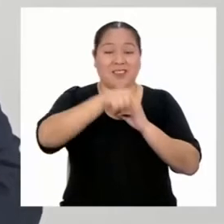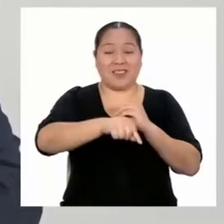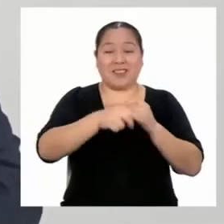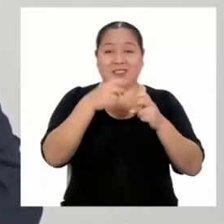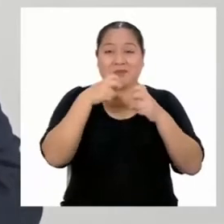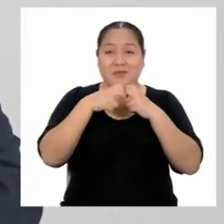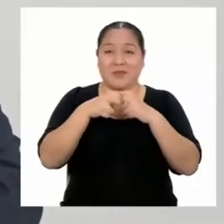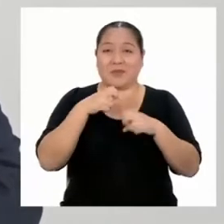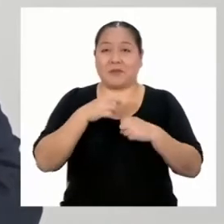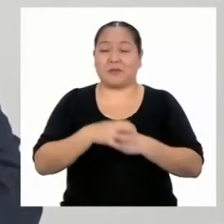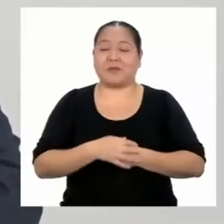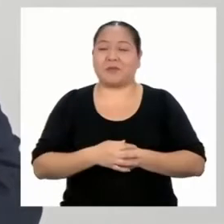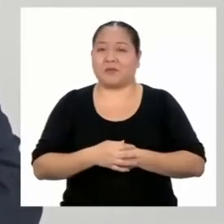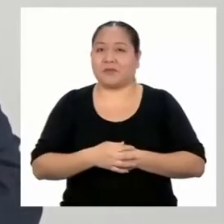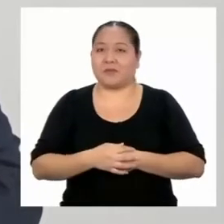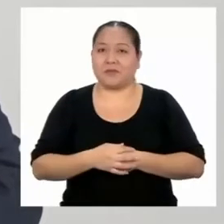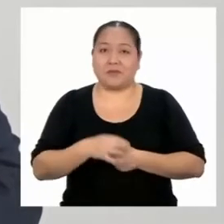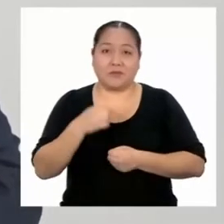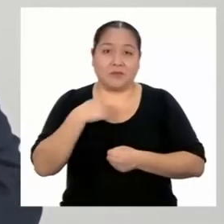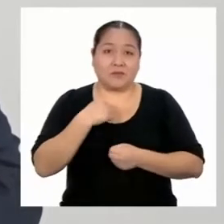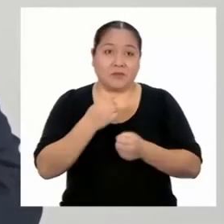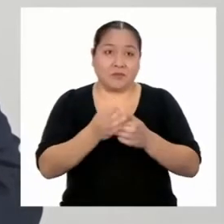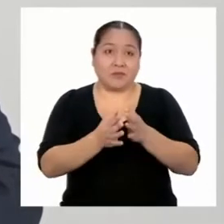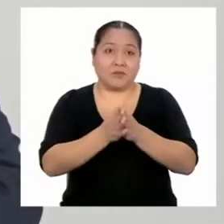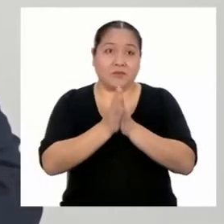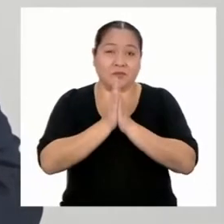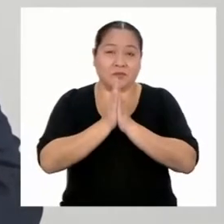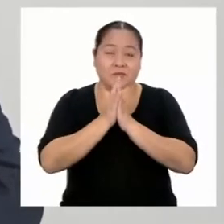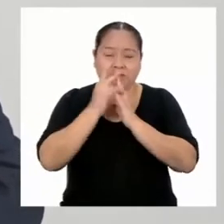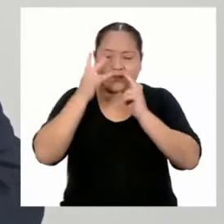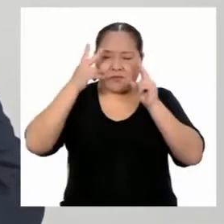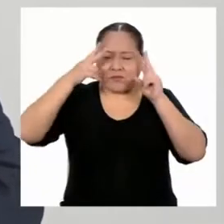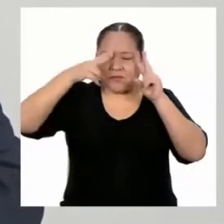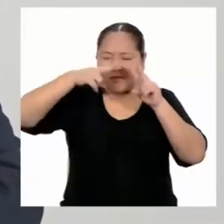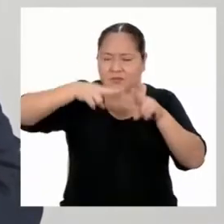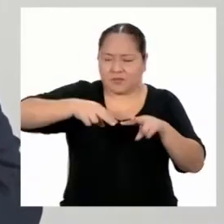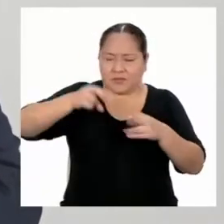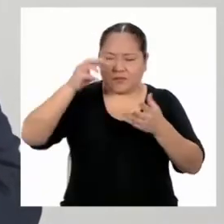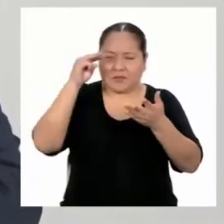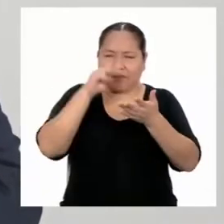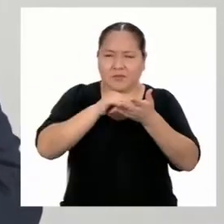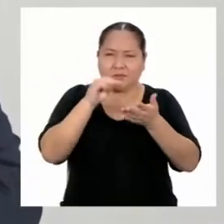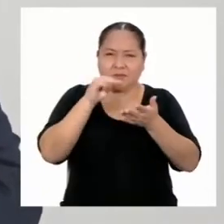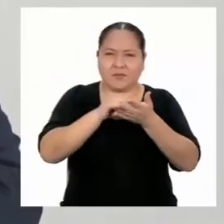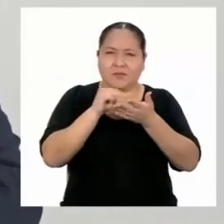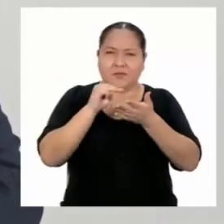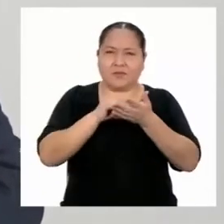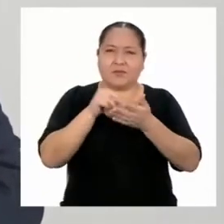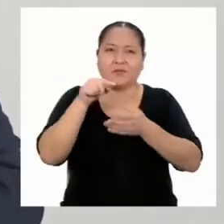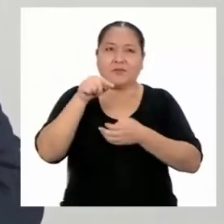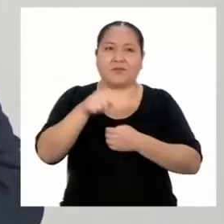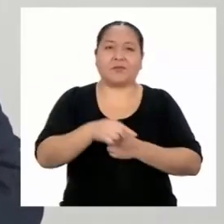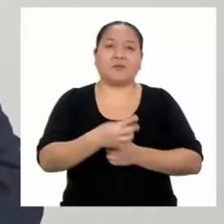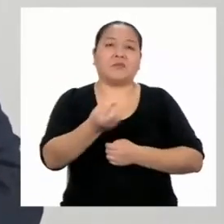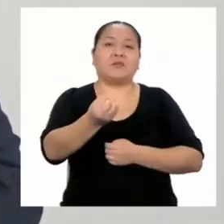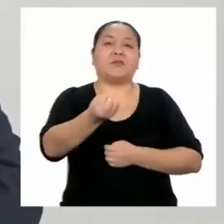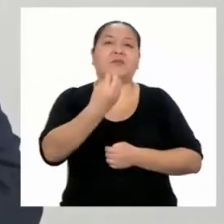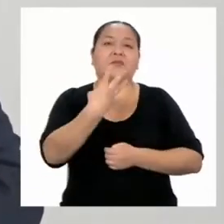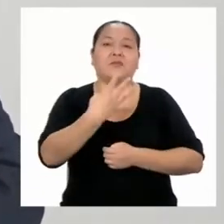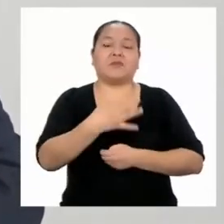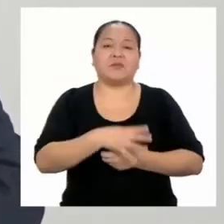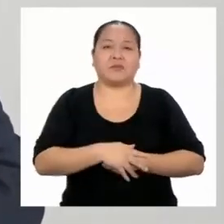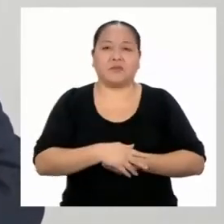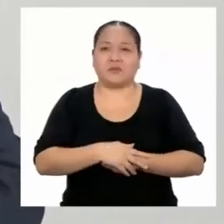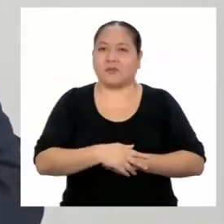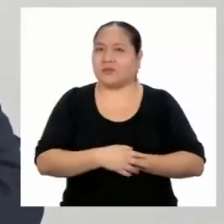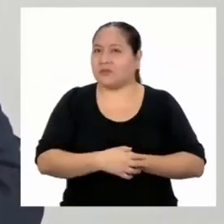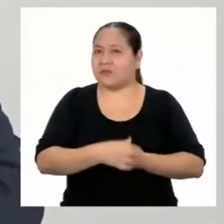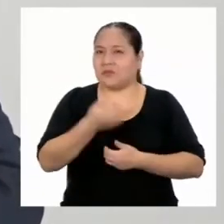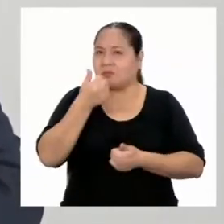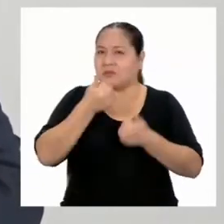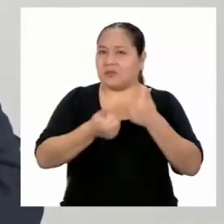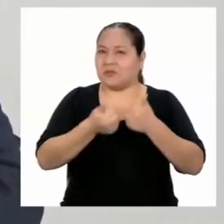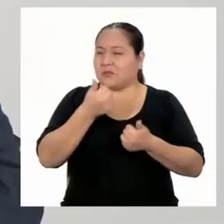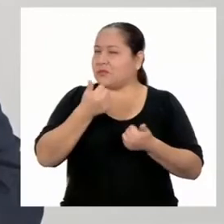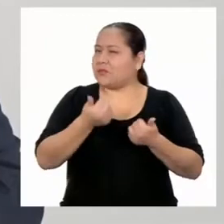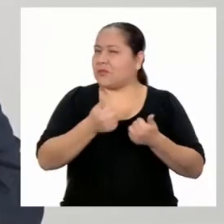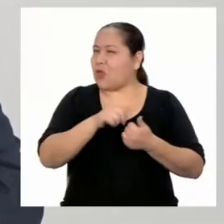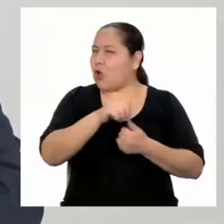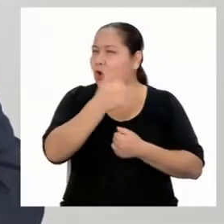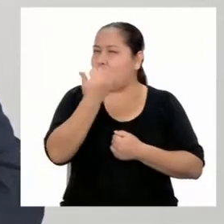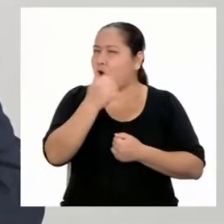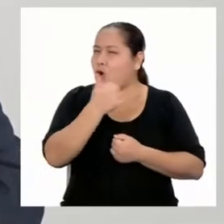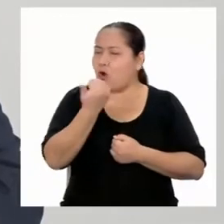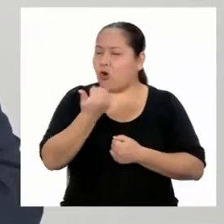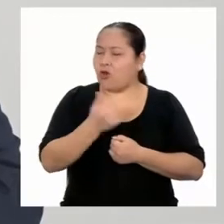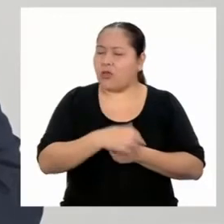situación. Pero te voy a pedir que mires un poquito más allá y me digas, ¿qué otras figuras